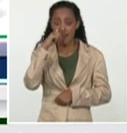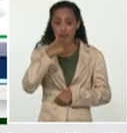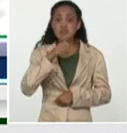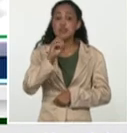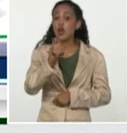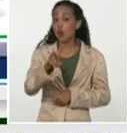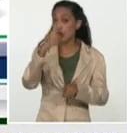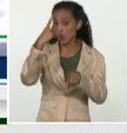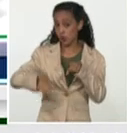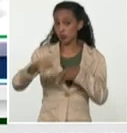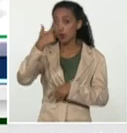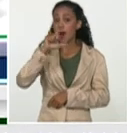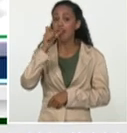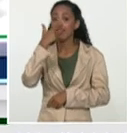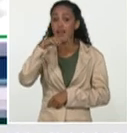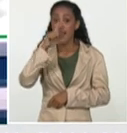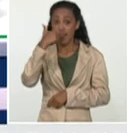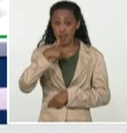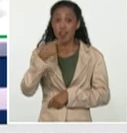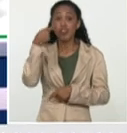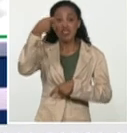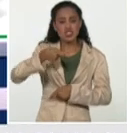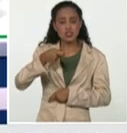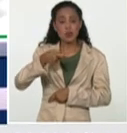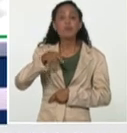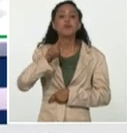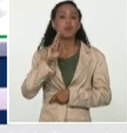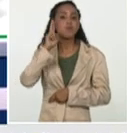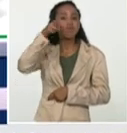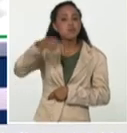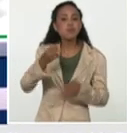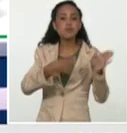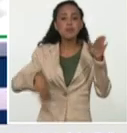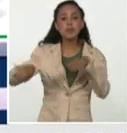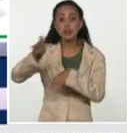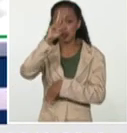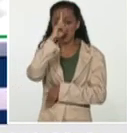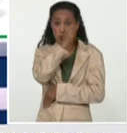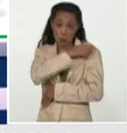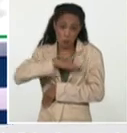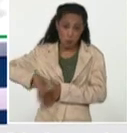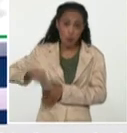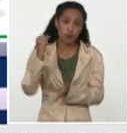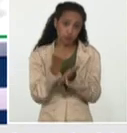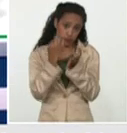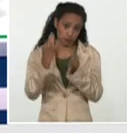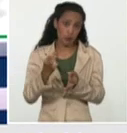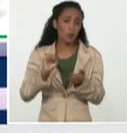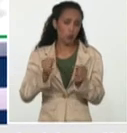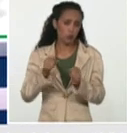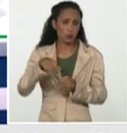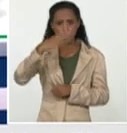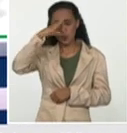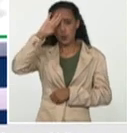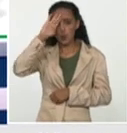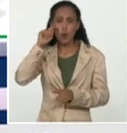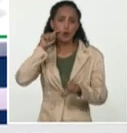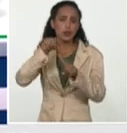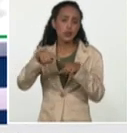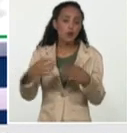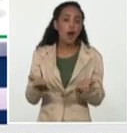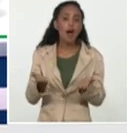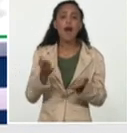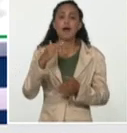esta decisión del Ministerio de Salud Pública, avalada por la autoridad regulatoria en el país, es avanzar en la vacunación